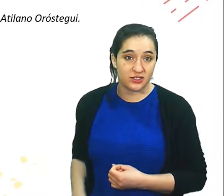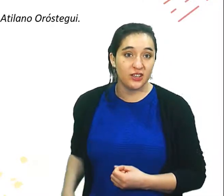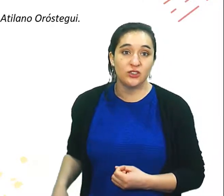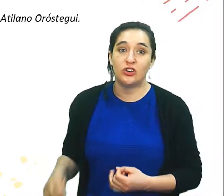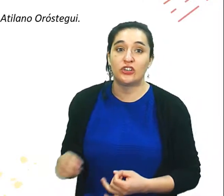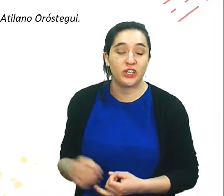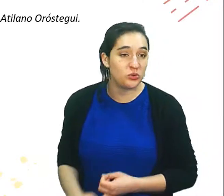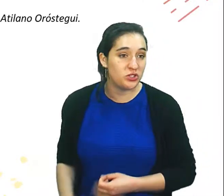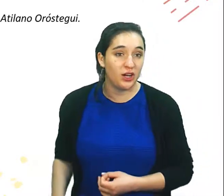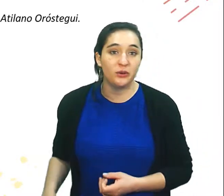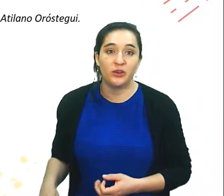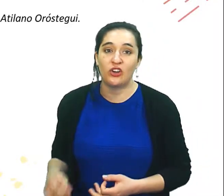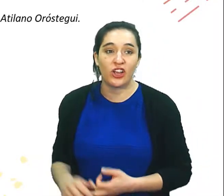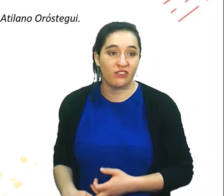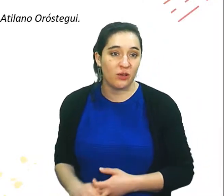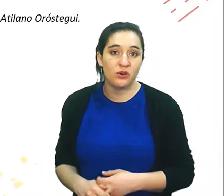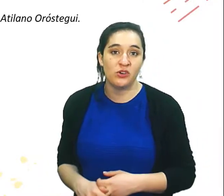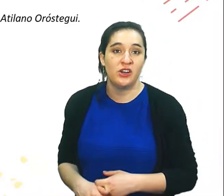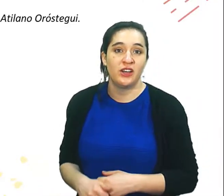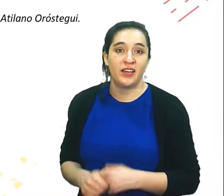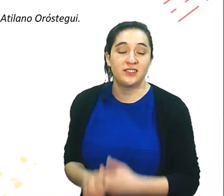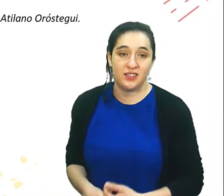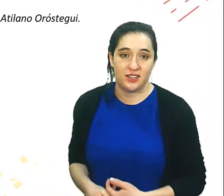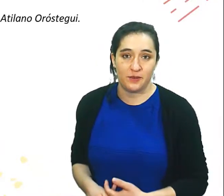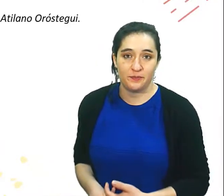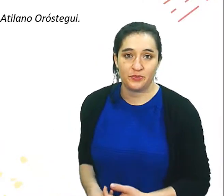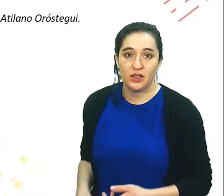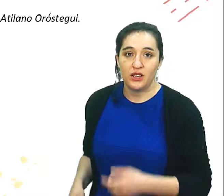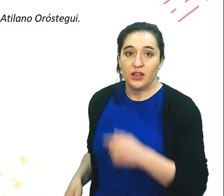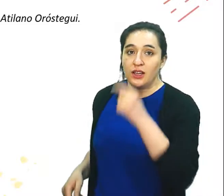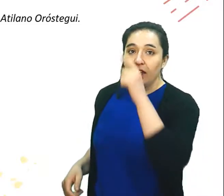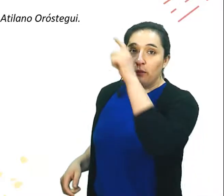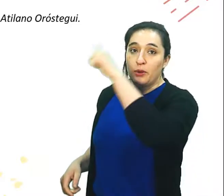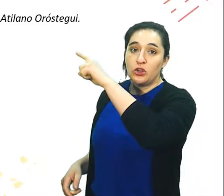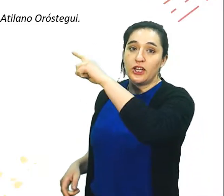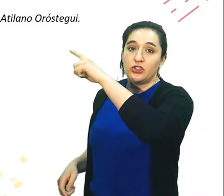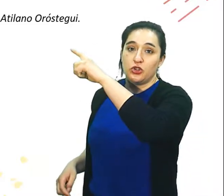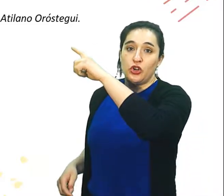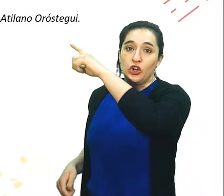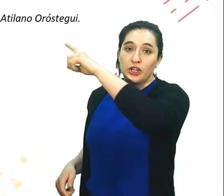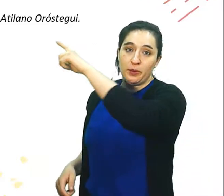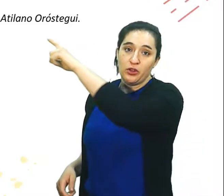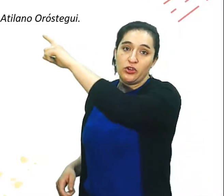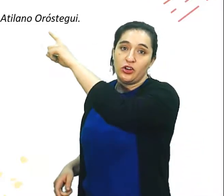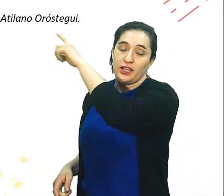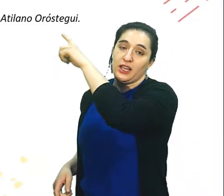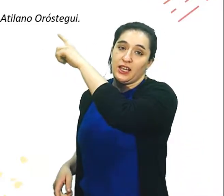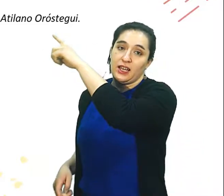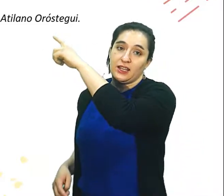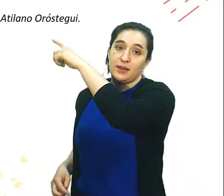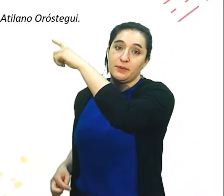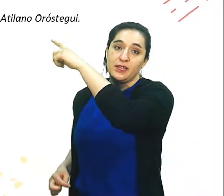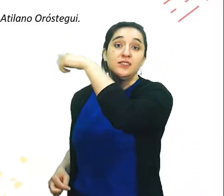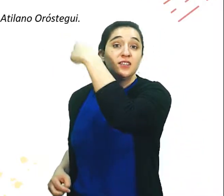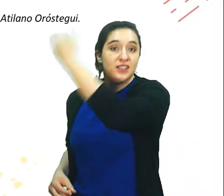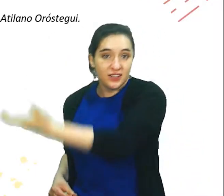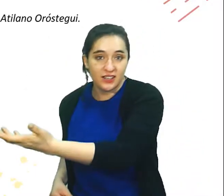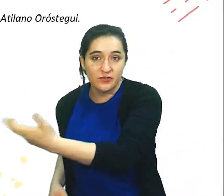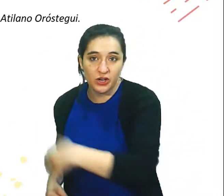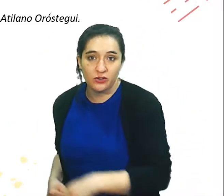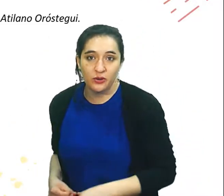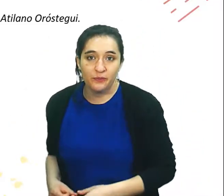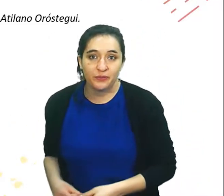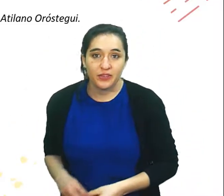estamos haciendo, en lo que escuchamos, en lo que vemos, etc. Por lo tanto, yo lo que puedo también incidir,